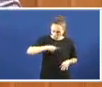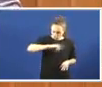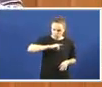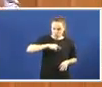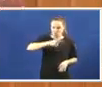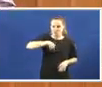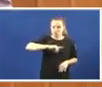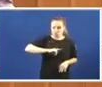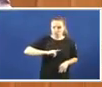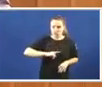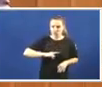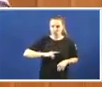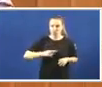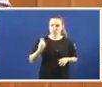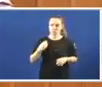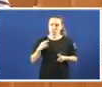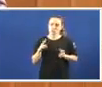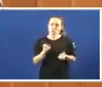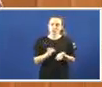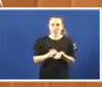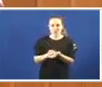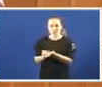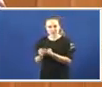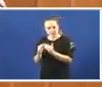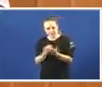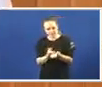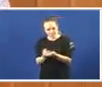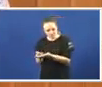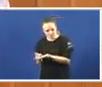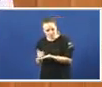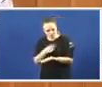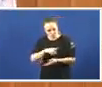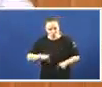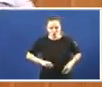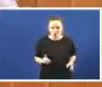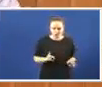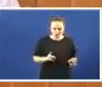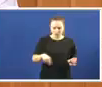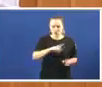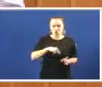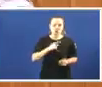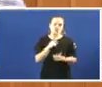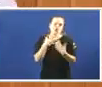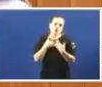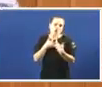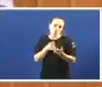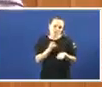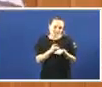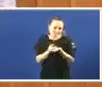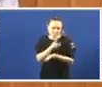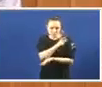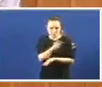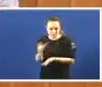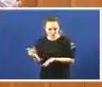os dos desafiuzamentos, non aceptamos que había crise. Que nós, os que loitamos contra o despido de milleiros e milleiros